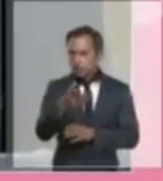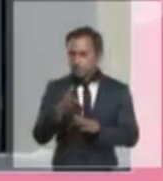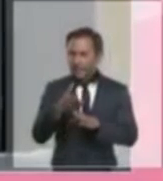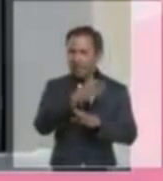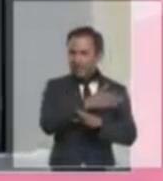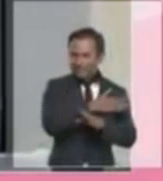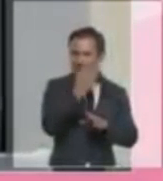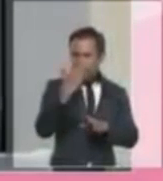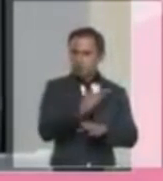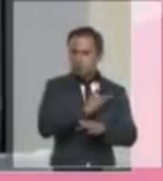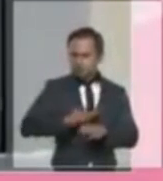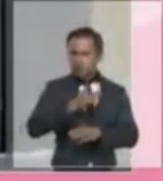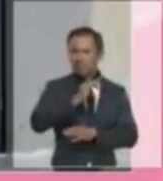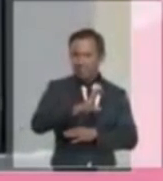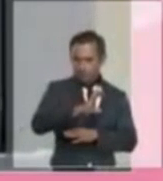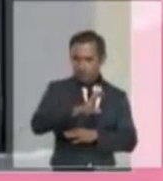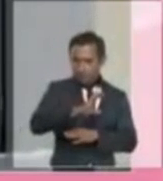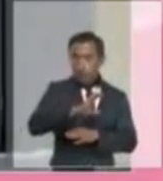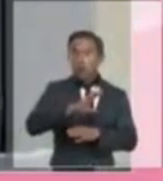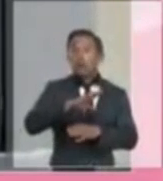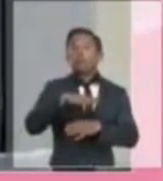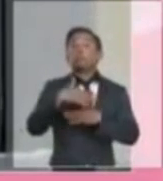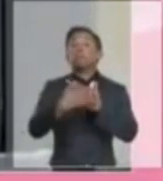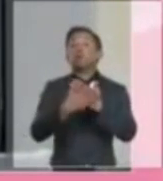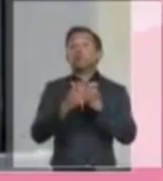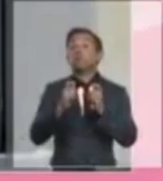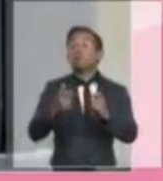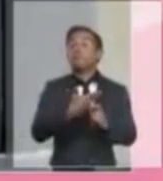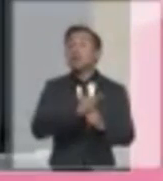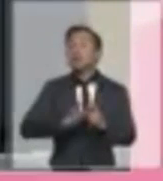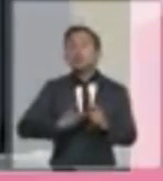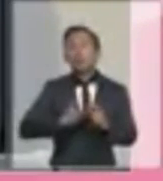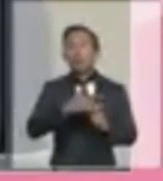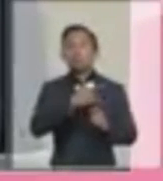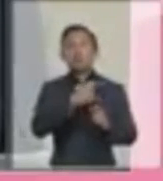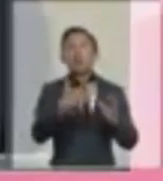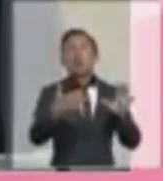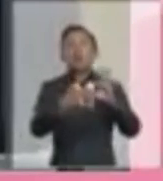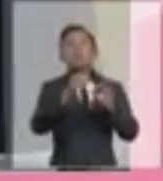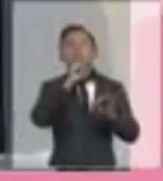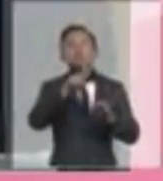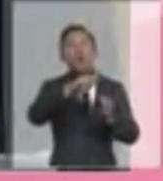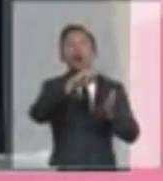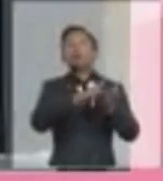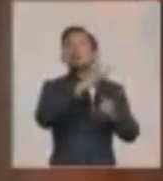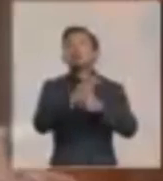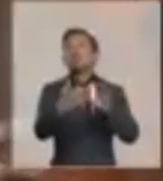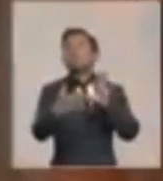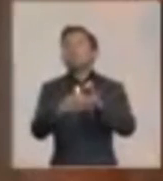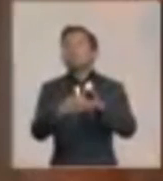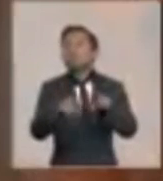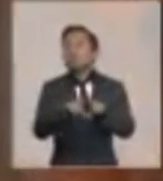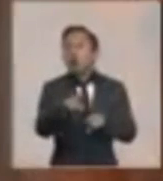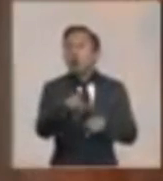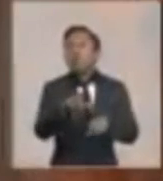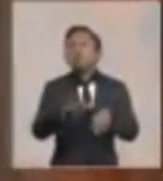denos un ejemplo de qué haría claramente distinto al gobierno del presidente Calderón. Bueno, desde luego, de entrada, porque tengo mi